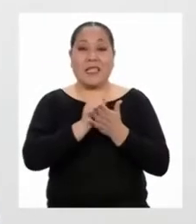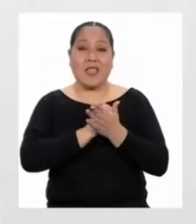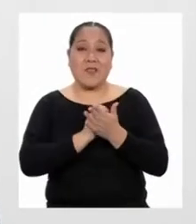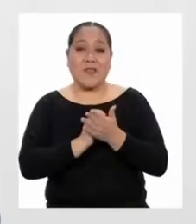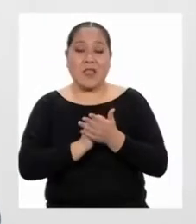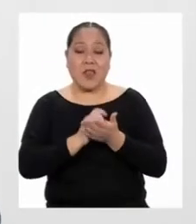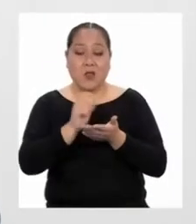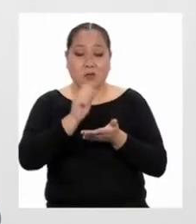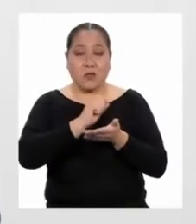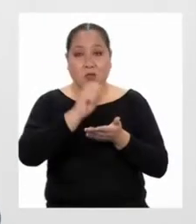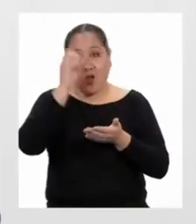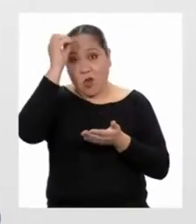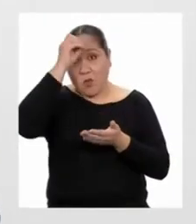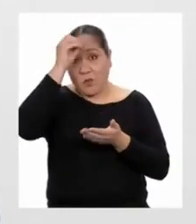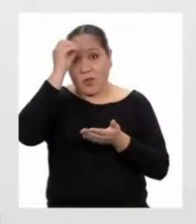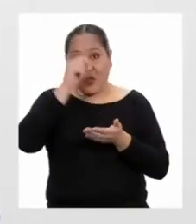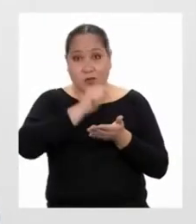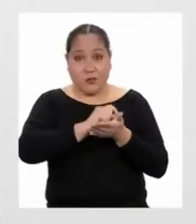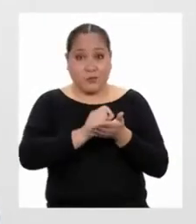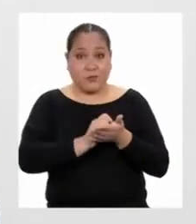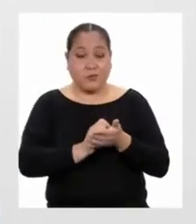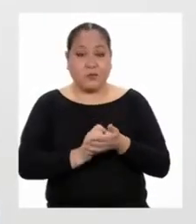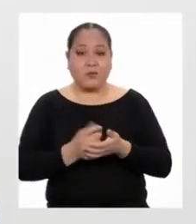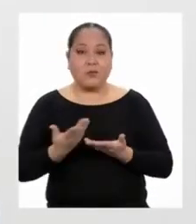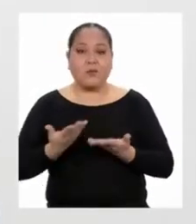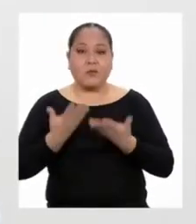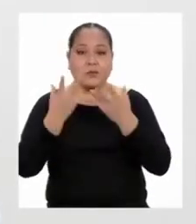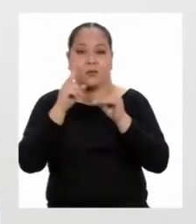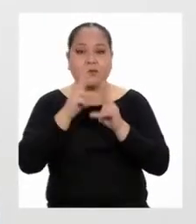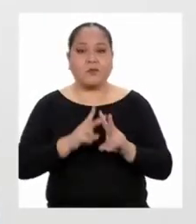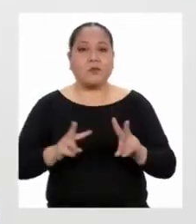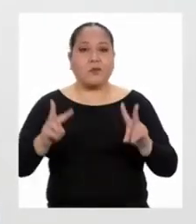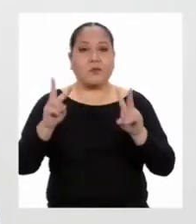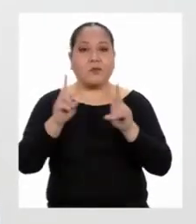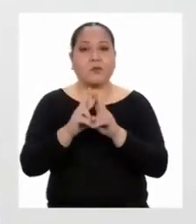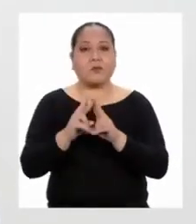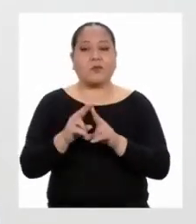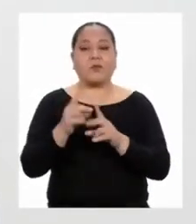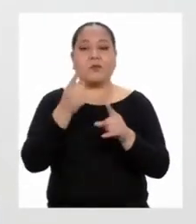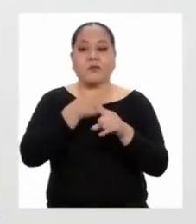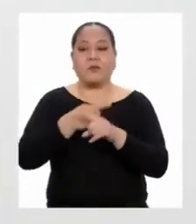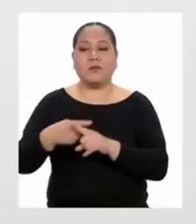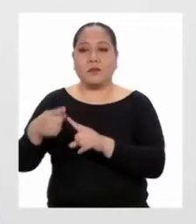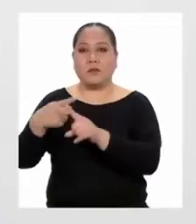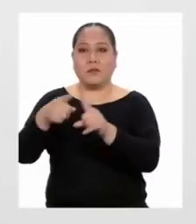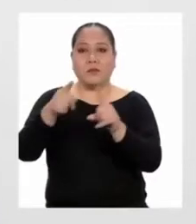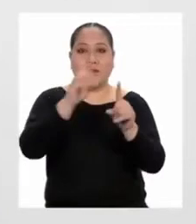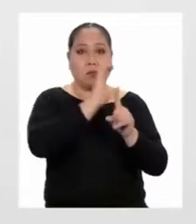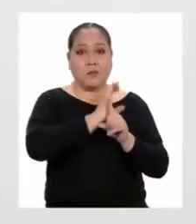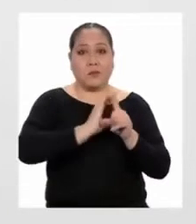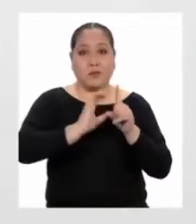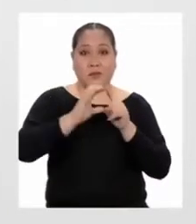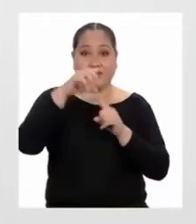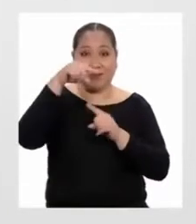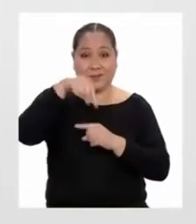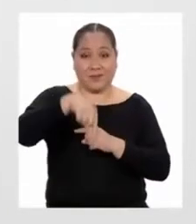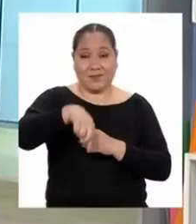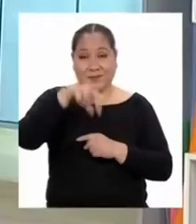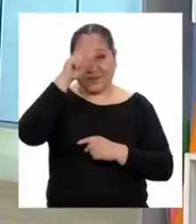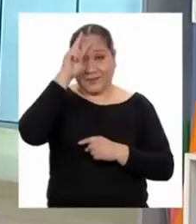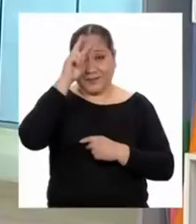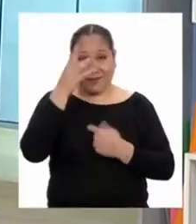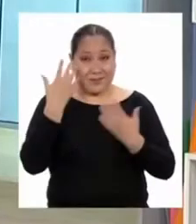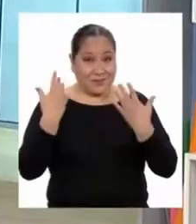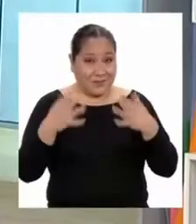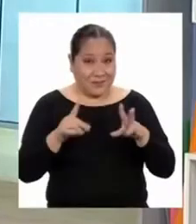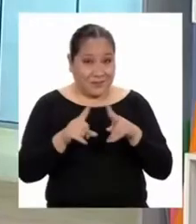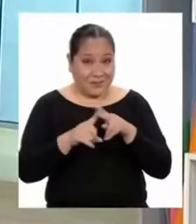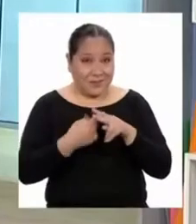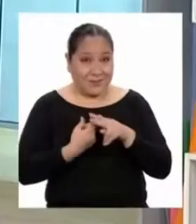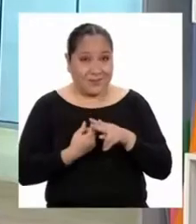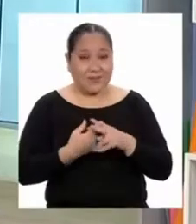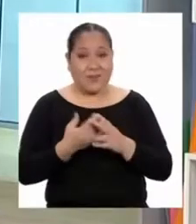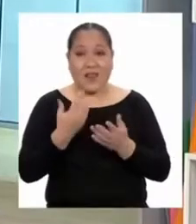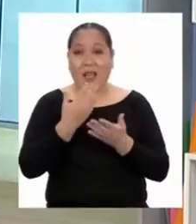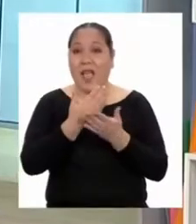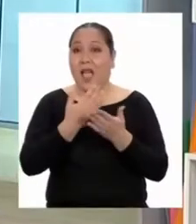de opinión, valorando la diversidad cultural existente en el Perú. ¿Manos a la obra?